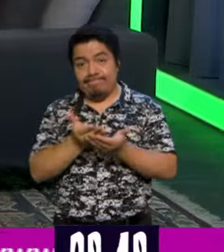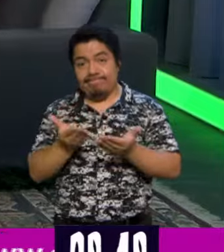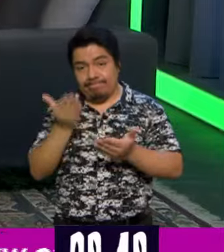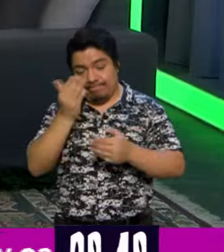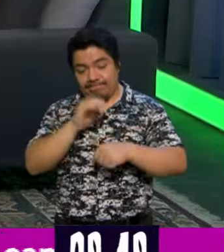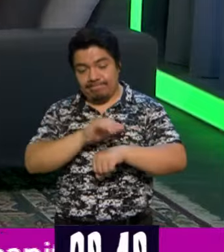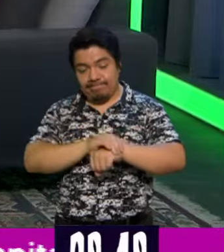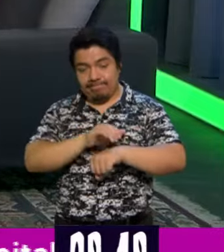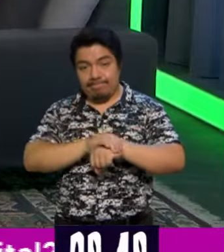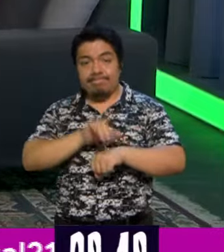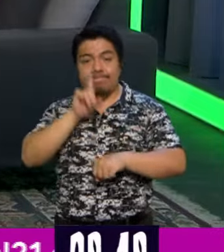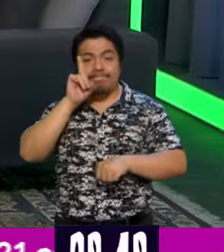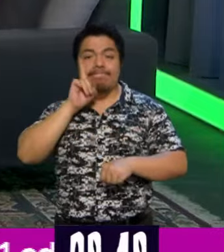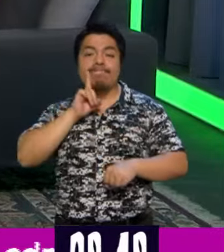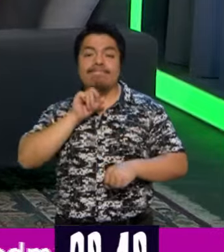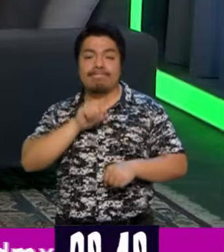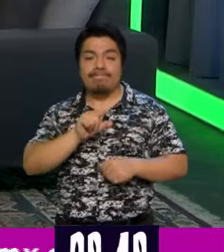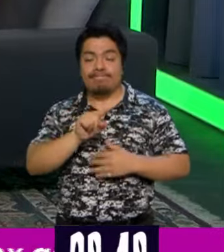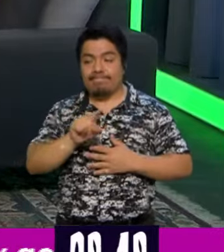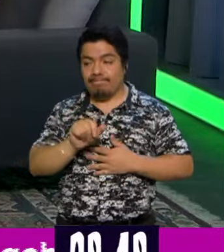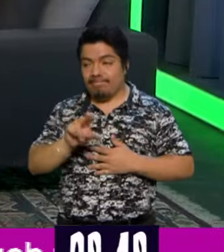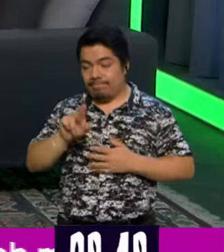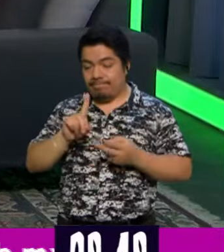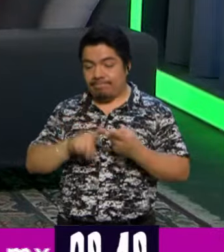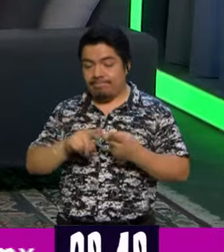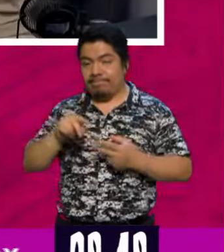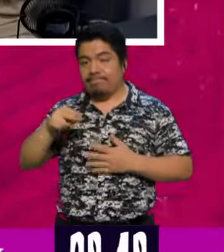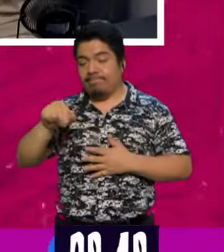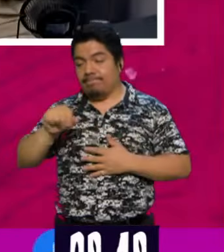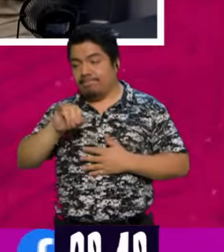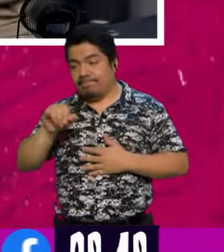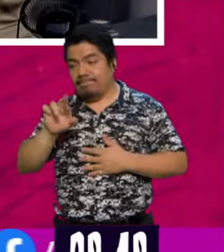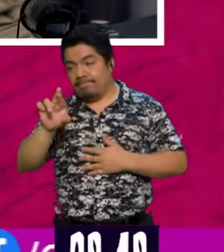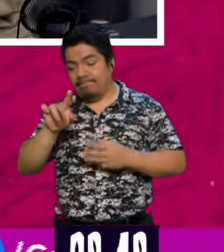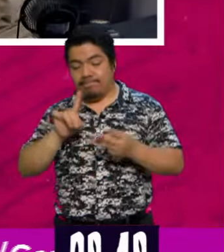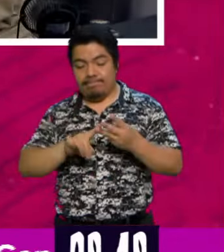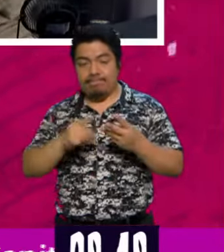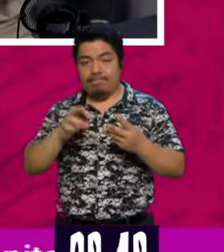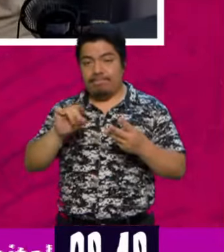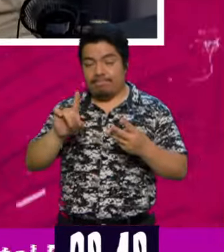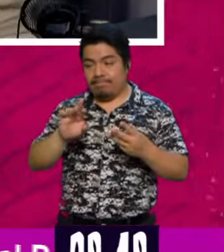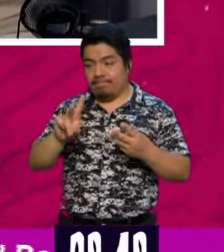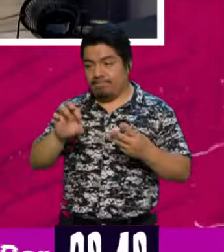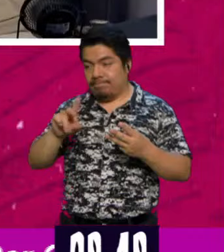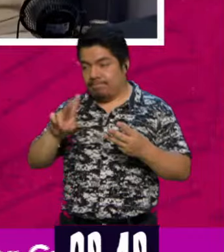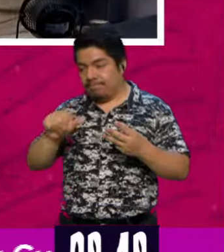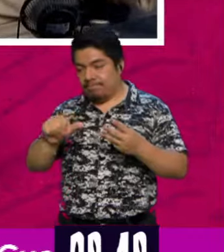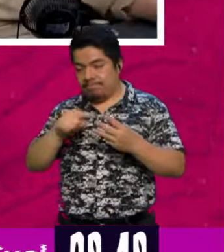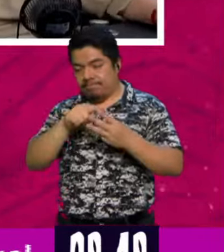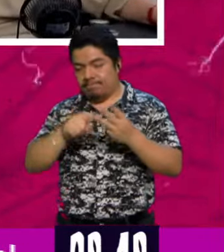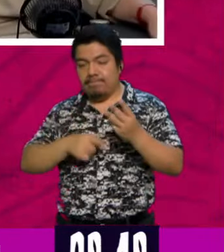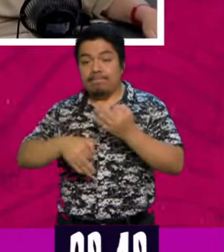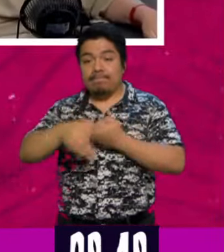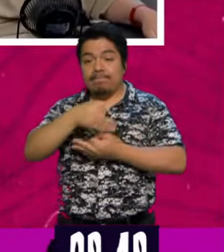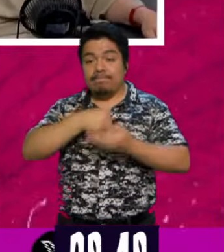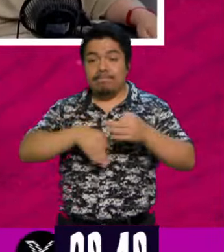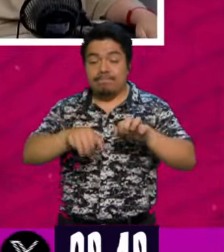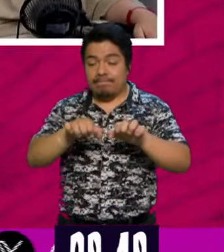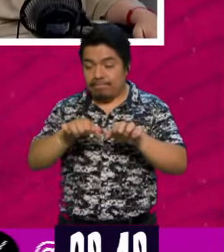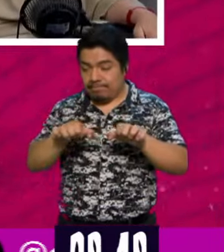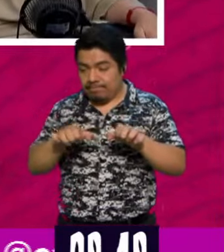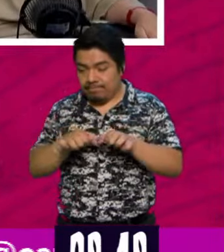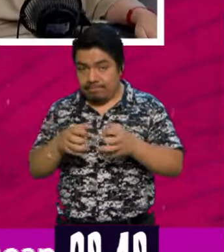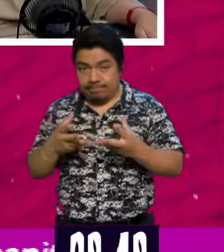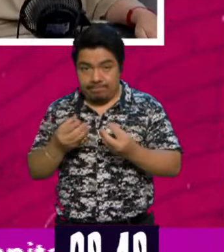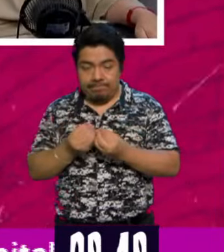amiga, que la quiere mucho, claro, para Azul, para Alberto Nájar, para General Villamil, sí, para todos quienes participaron, que además